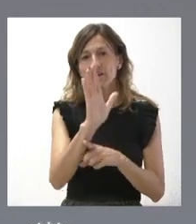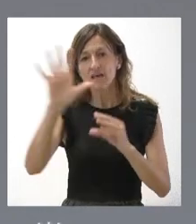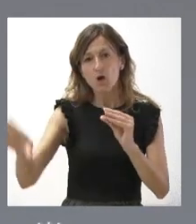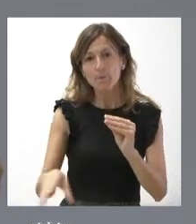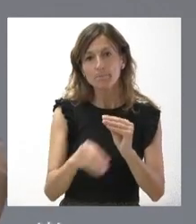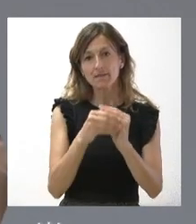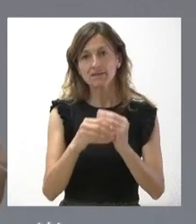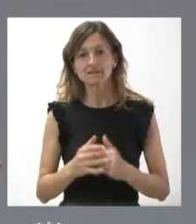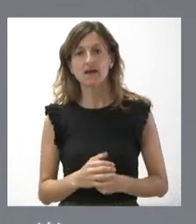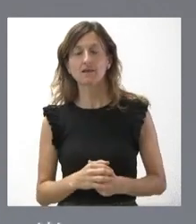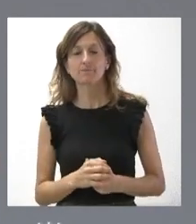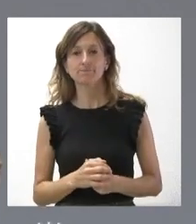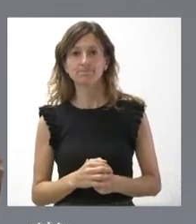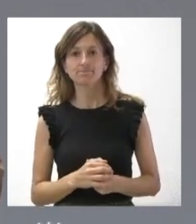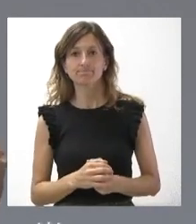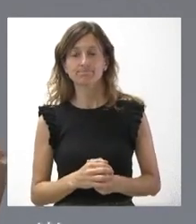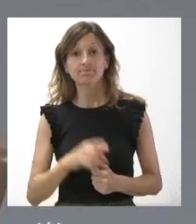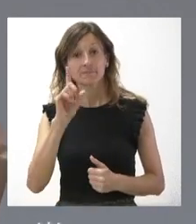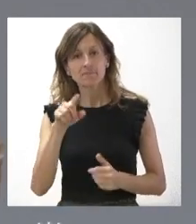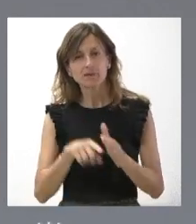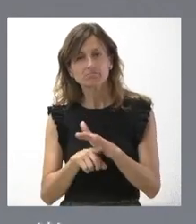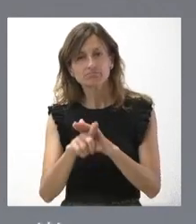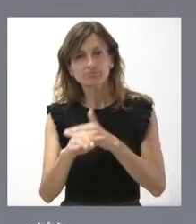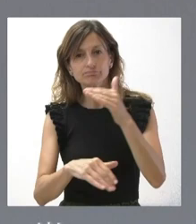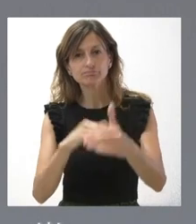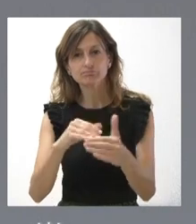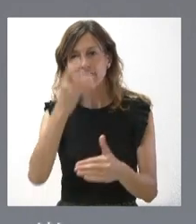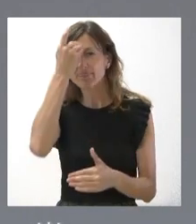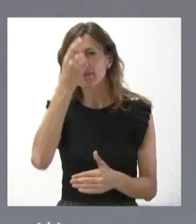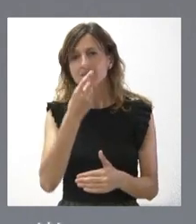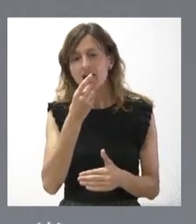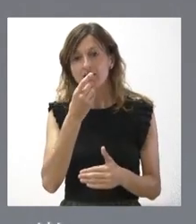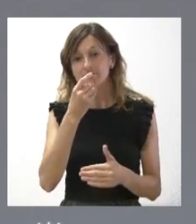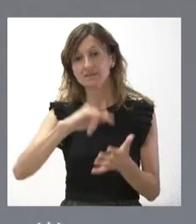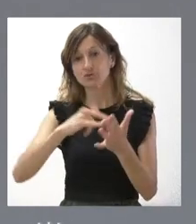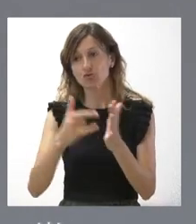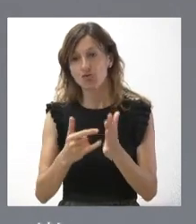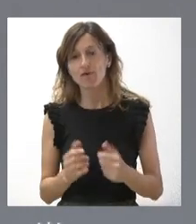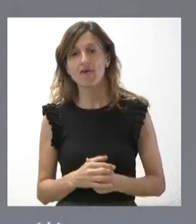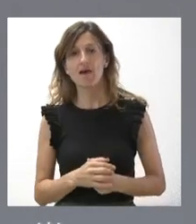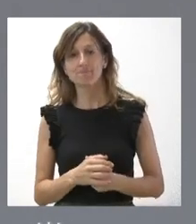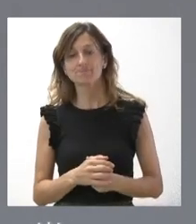complementaria. Estamos avanzando mucho en la digitalización de las tecnologías y